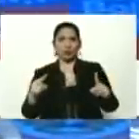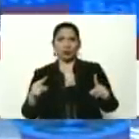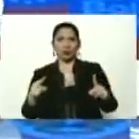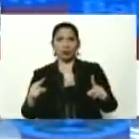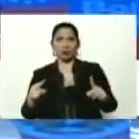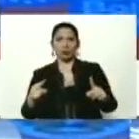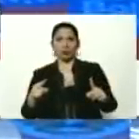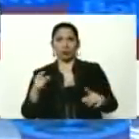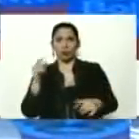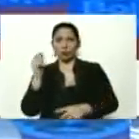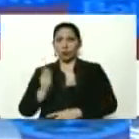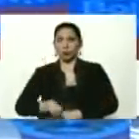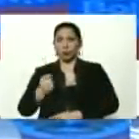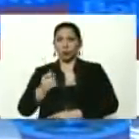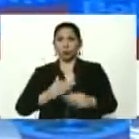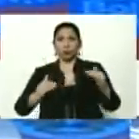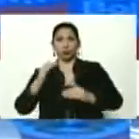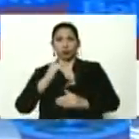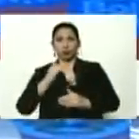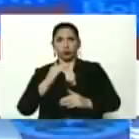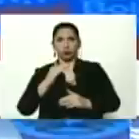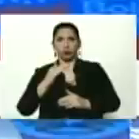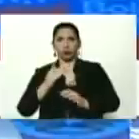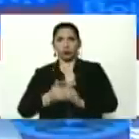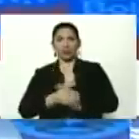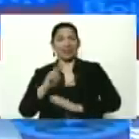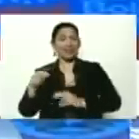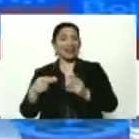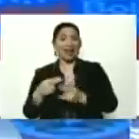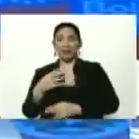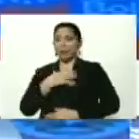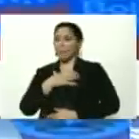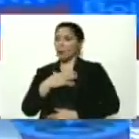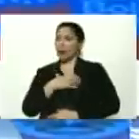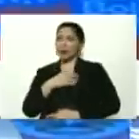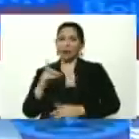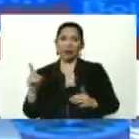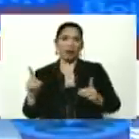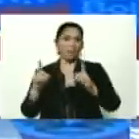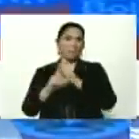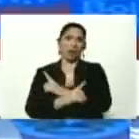el Procurador General de la República. Nadie puede sustituirse,